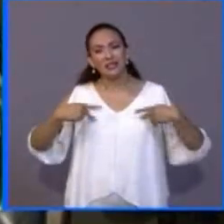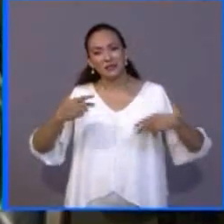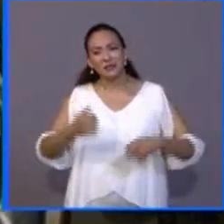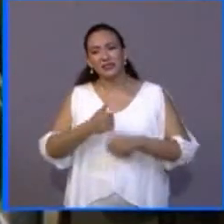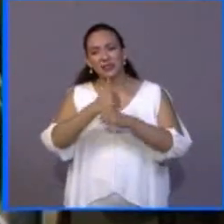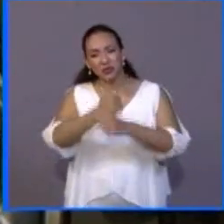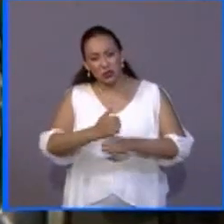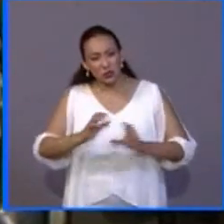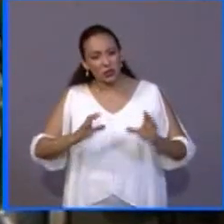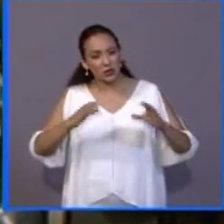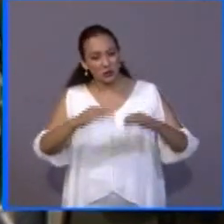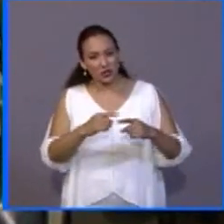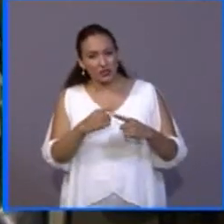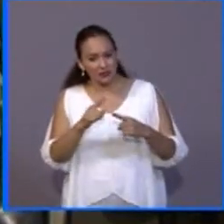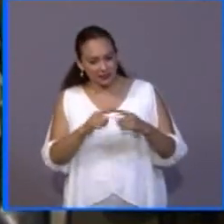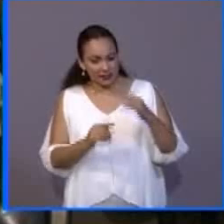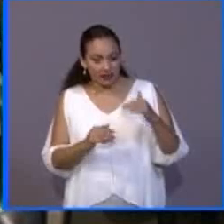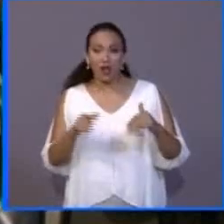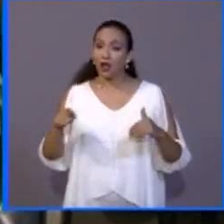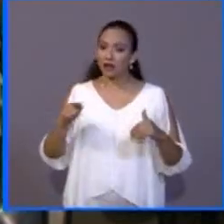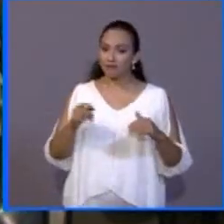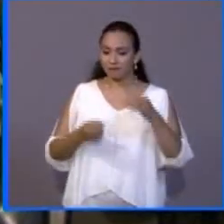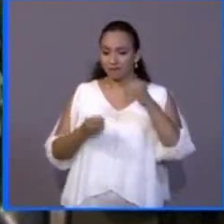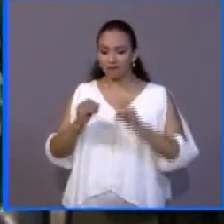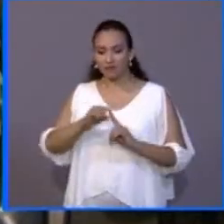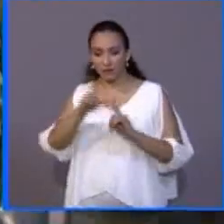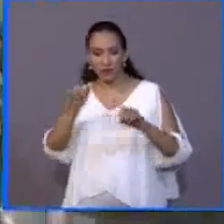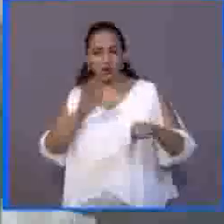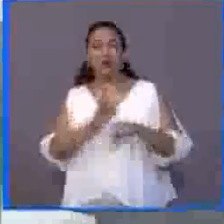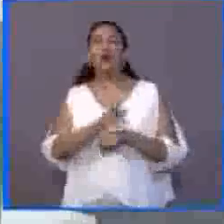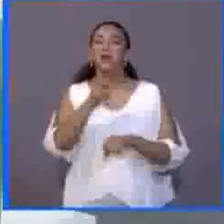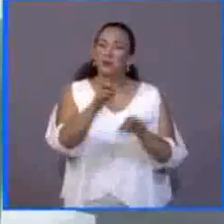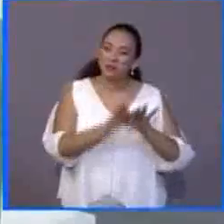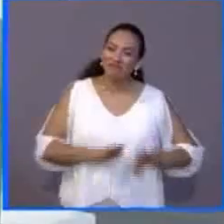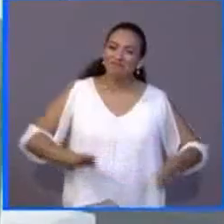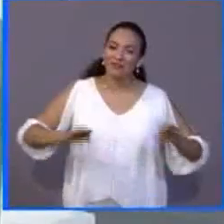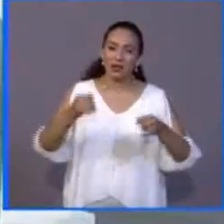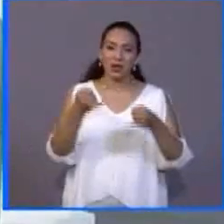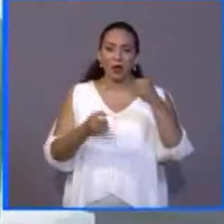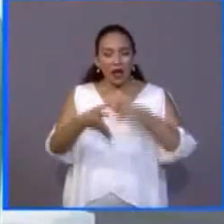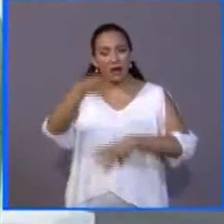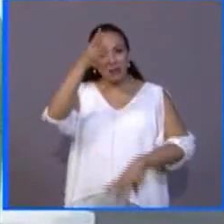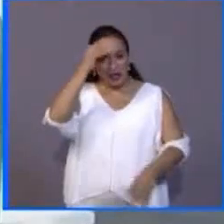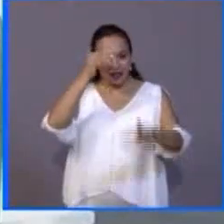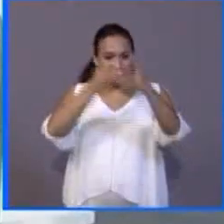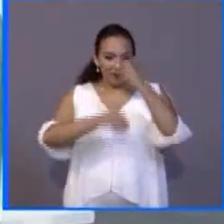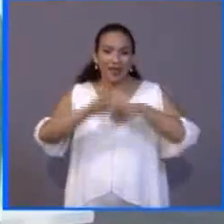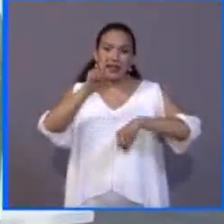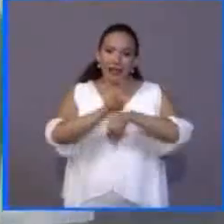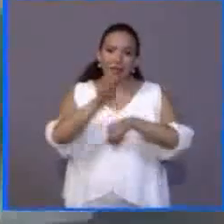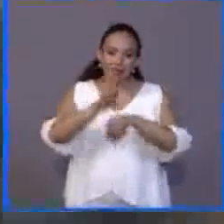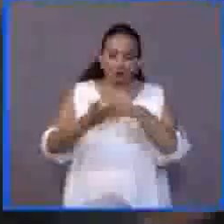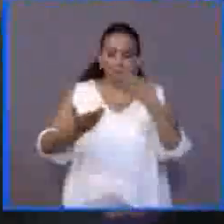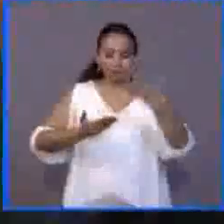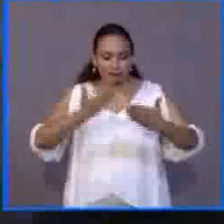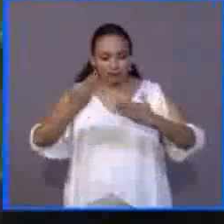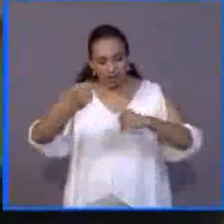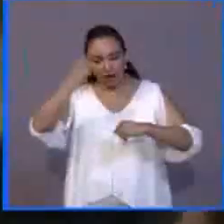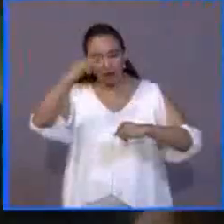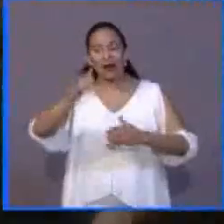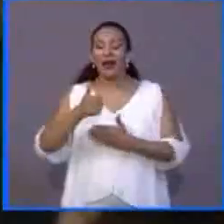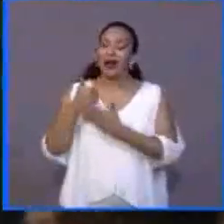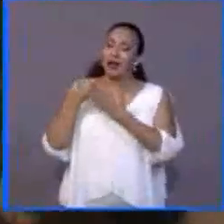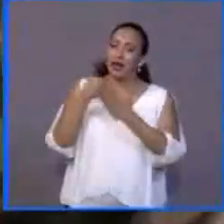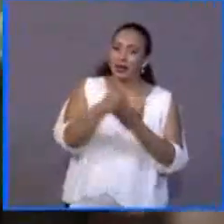arbitrario. De ahí dijo la importancia de que los jueces se mantengan en constante aprendizaje y capacitación para poder enfrentar